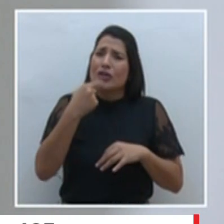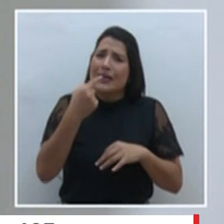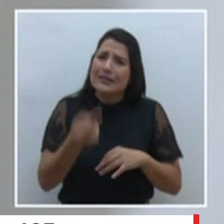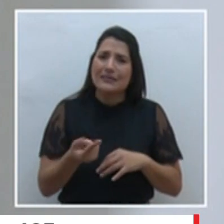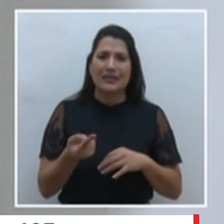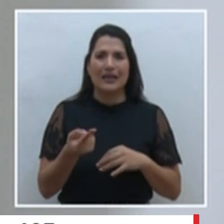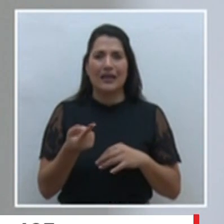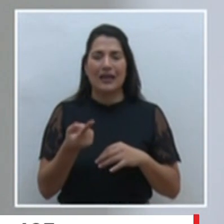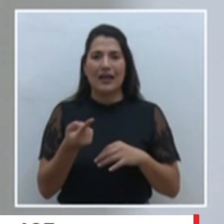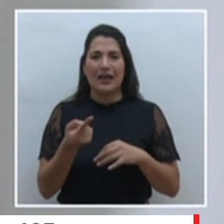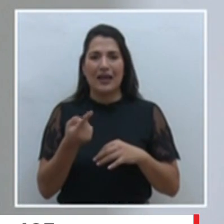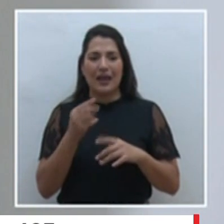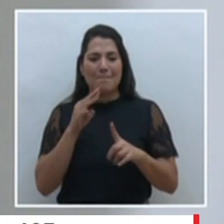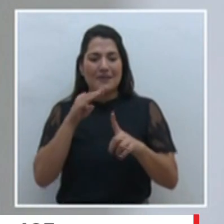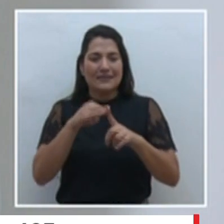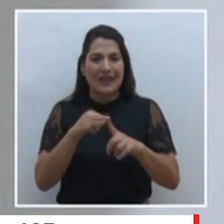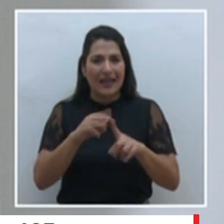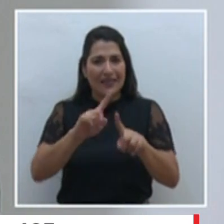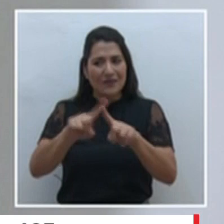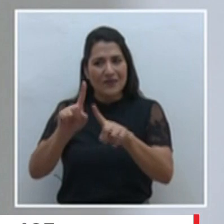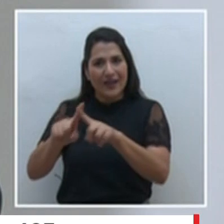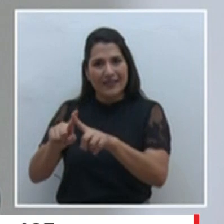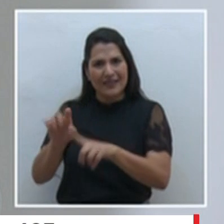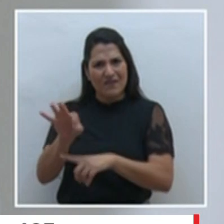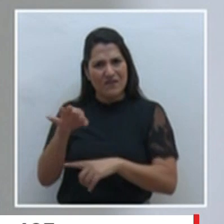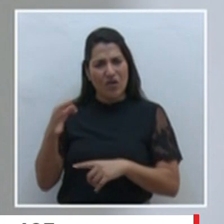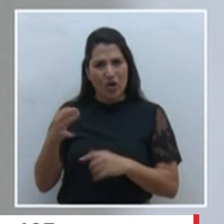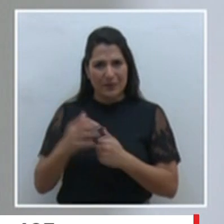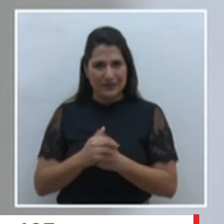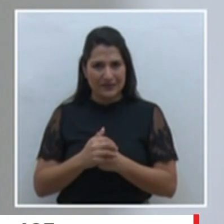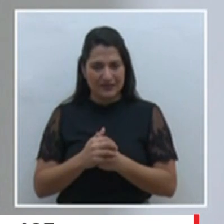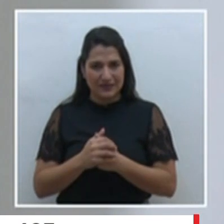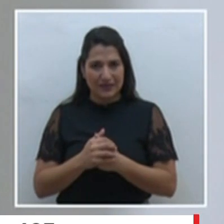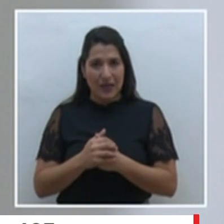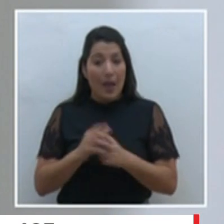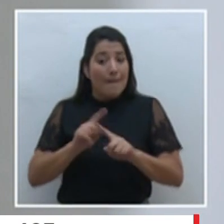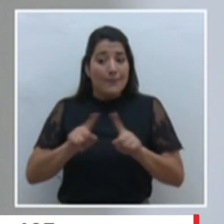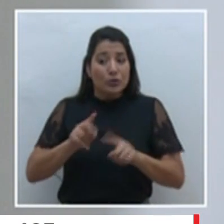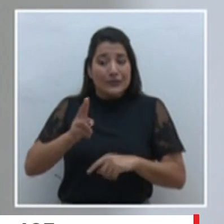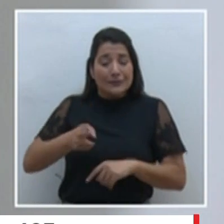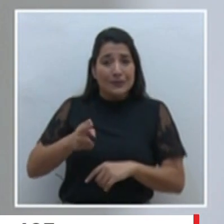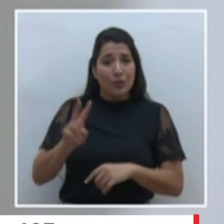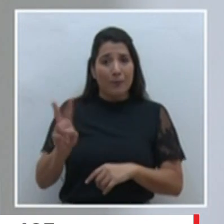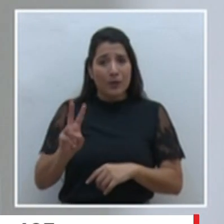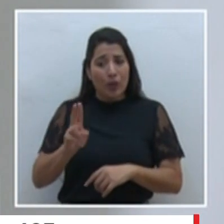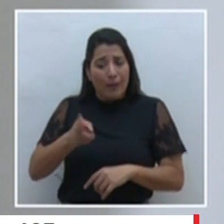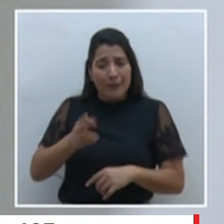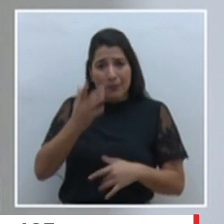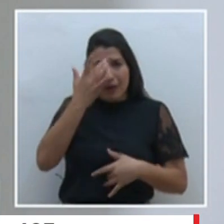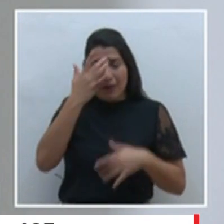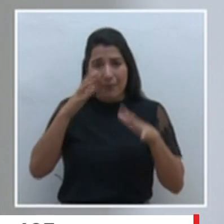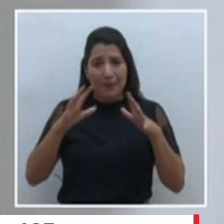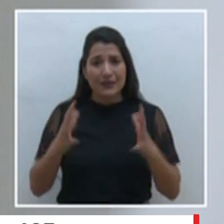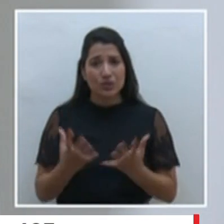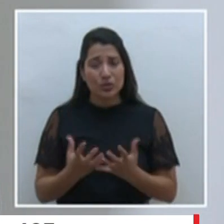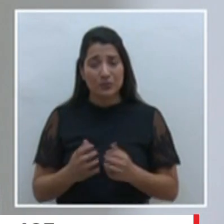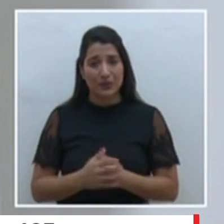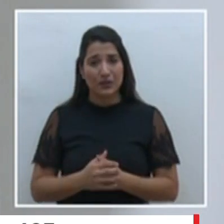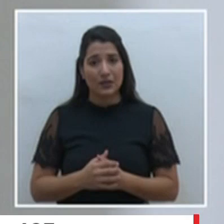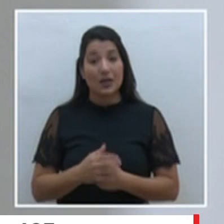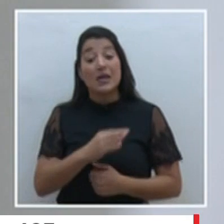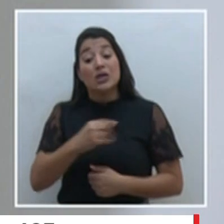diferentes formas, pero es que es el mismo virus, es la misma pandemia. Y yo sé que tal